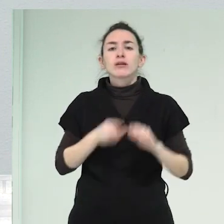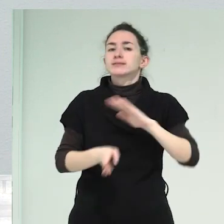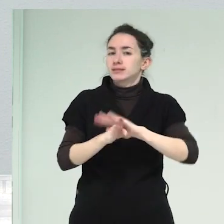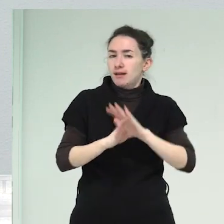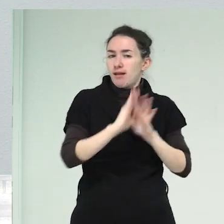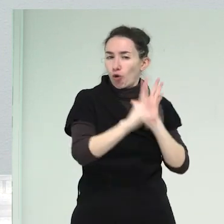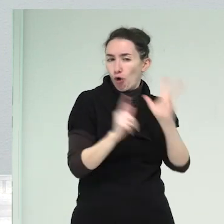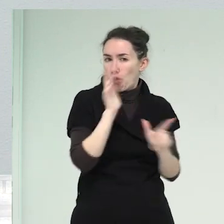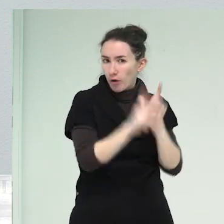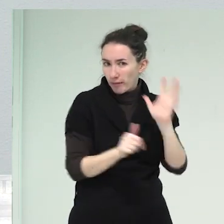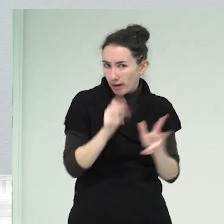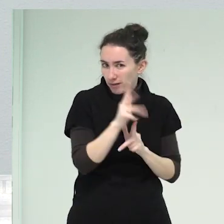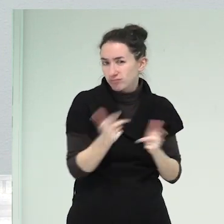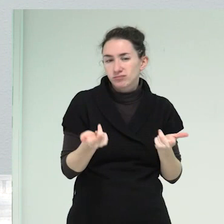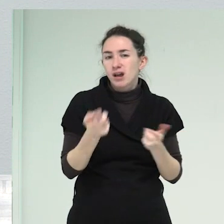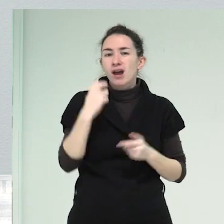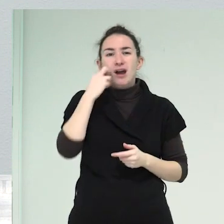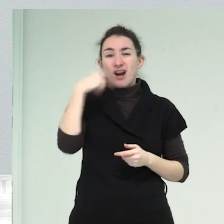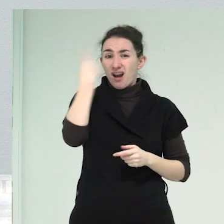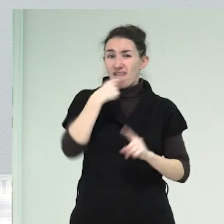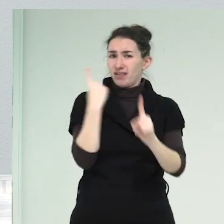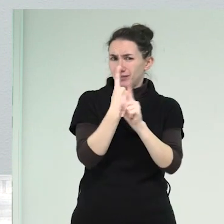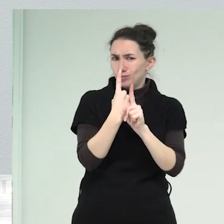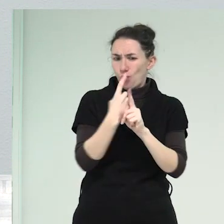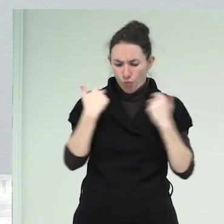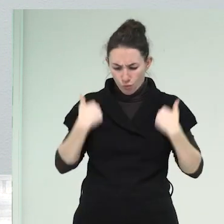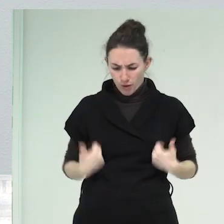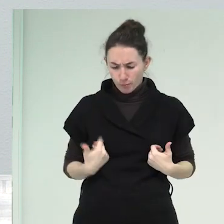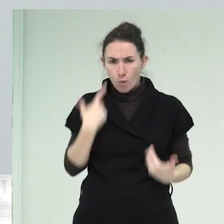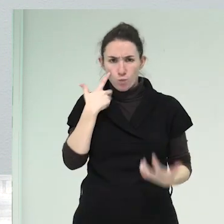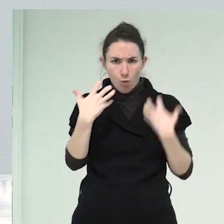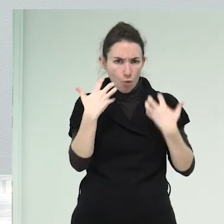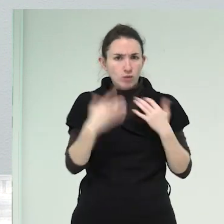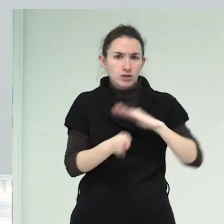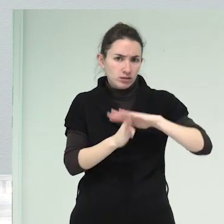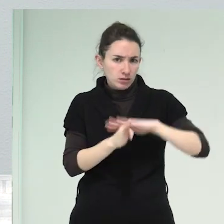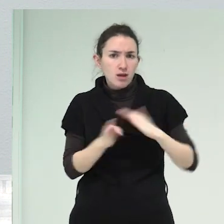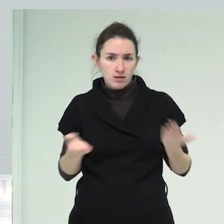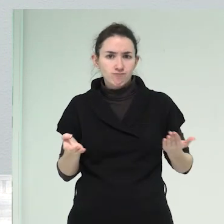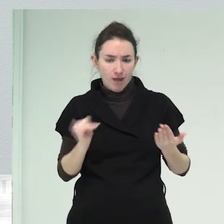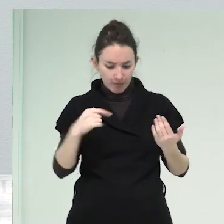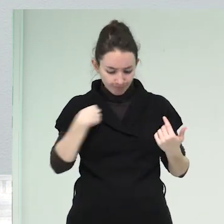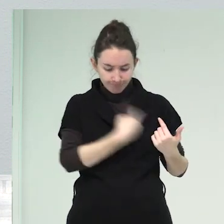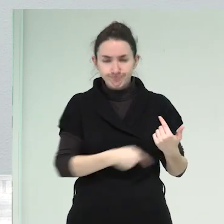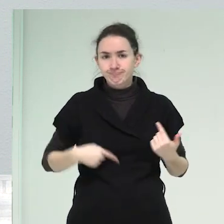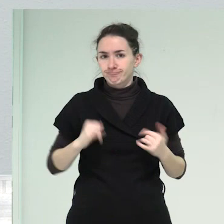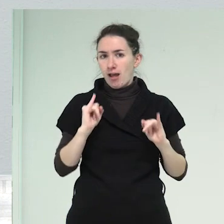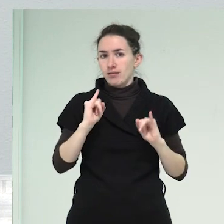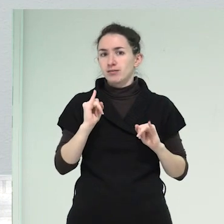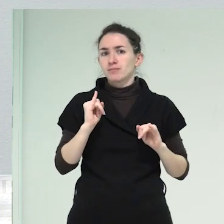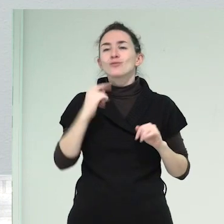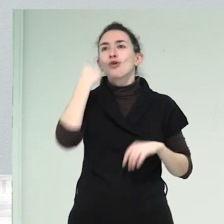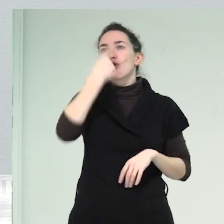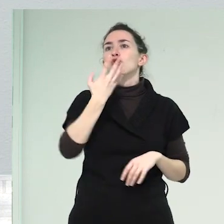saqueados. El racismo se sigue inscribiendo en nuestros cuerpos, en todas sus manifestaciones, va más allá del color